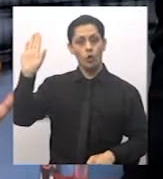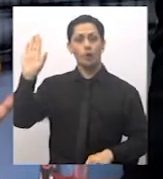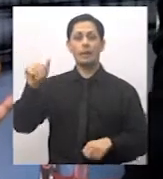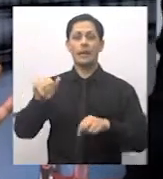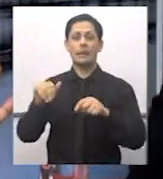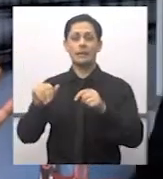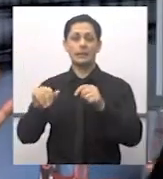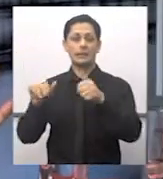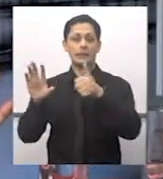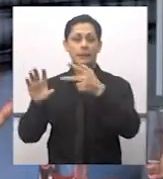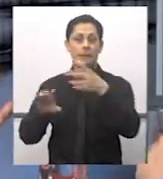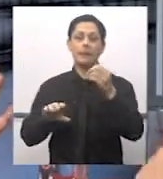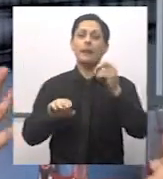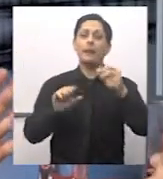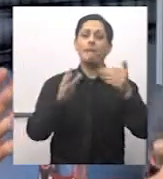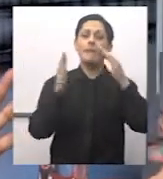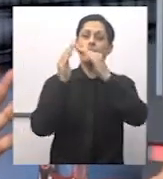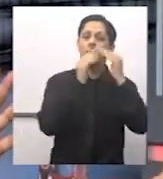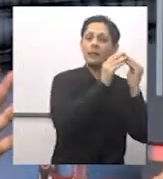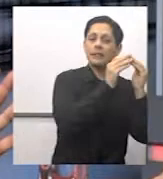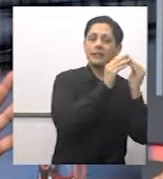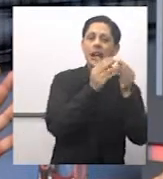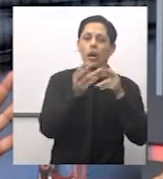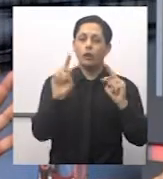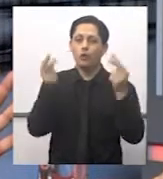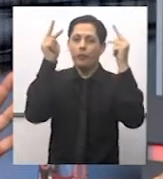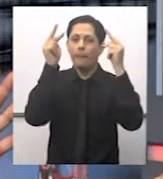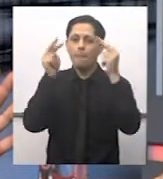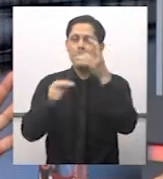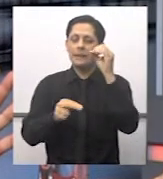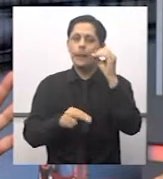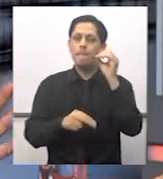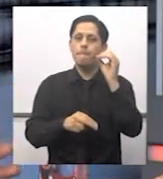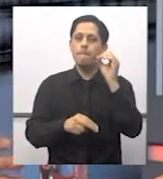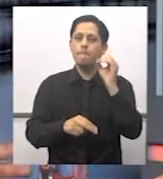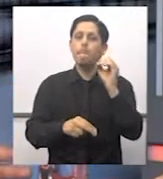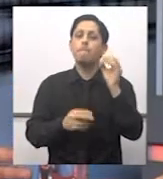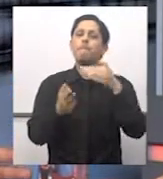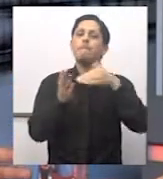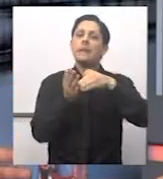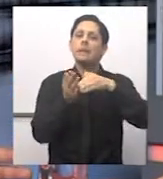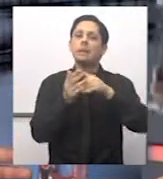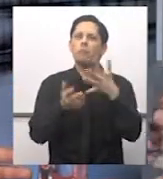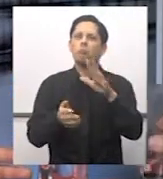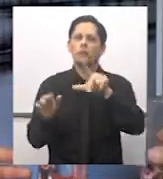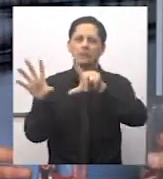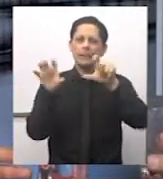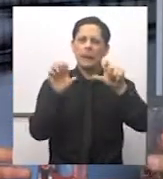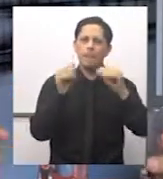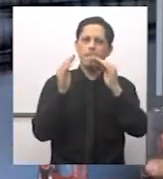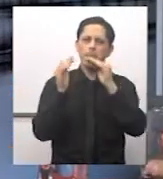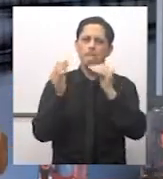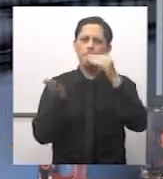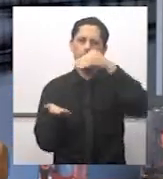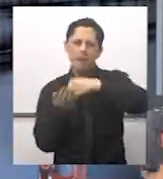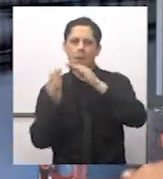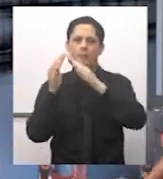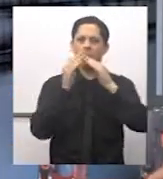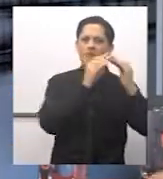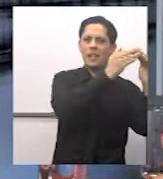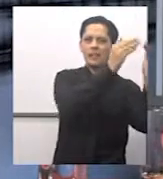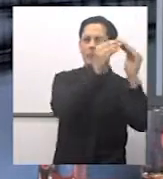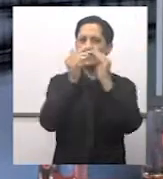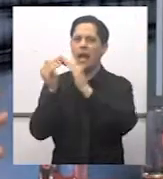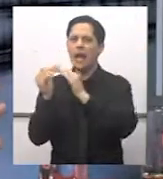esperamos que un poquito más. Eso significa un promedio de 7.000 viviendas en los próximos años. 7.000 viviendas al año. Solo